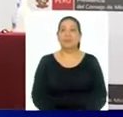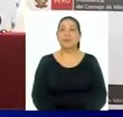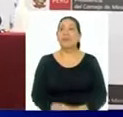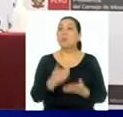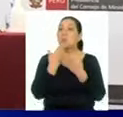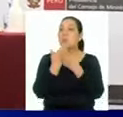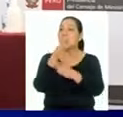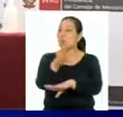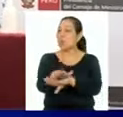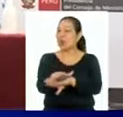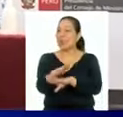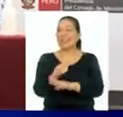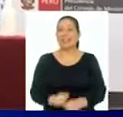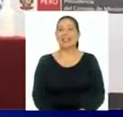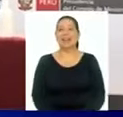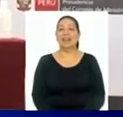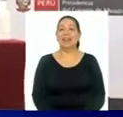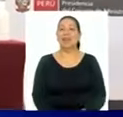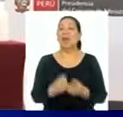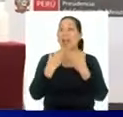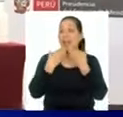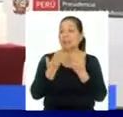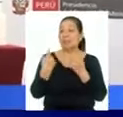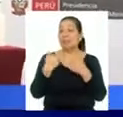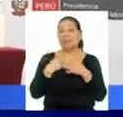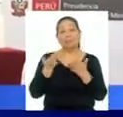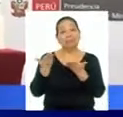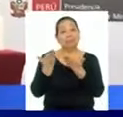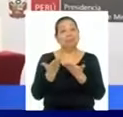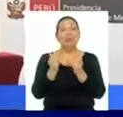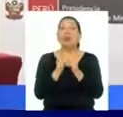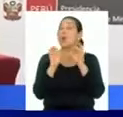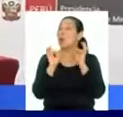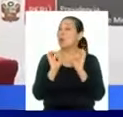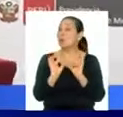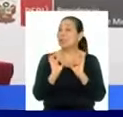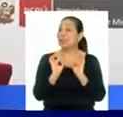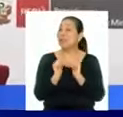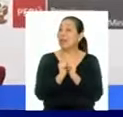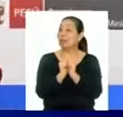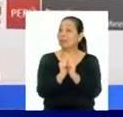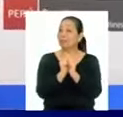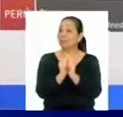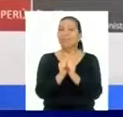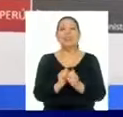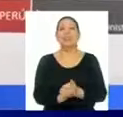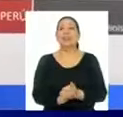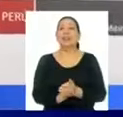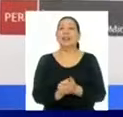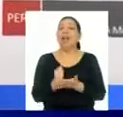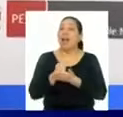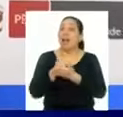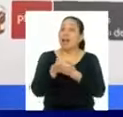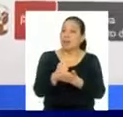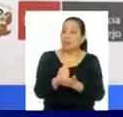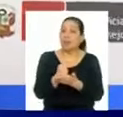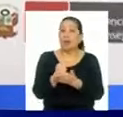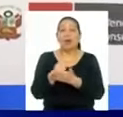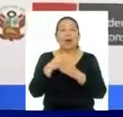¿Cómo están? Muy buenas tardes. Muchas gracias por estar aquí. Como siempre, nos están acompañando y ayudándonos